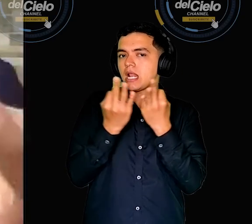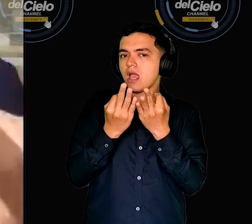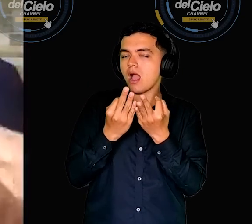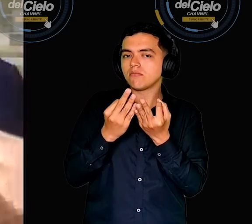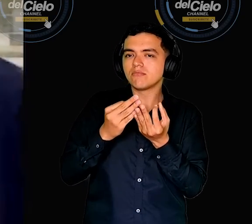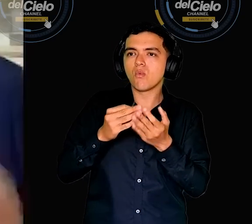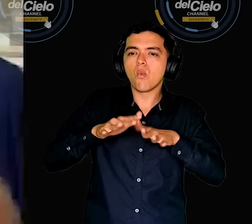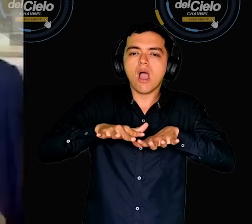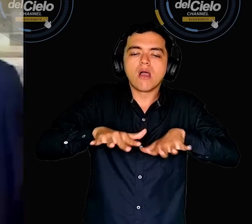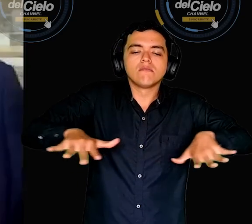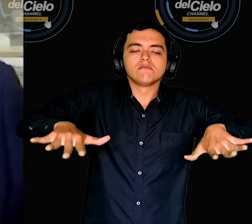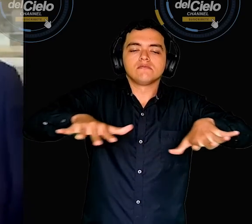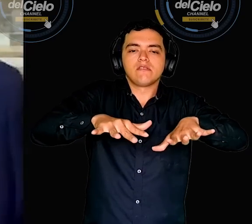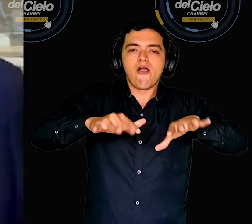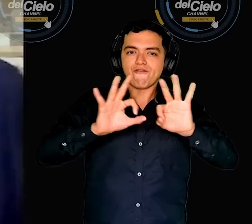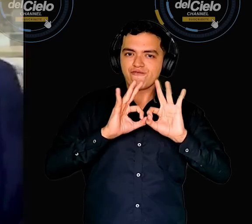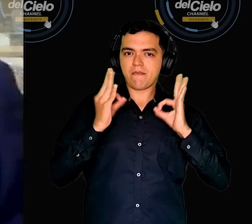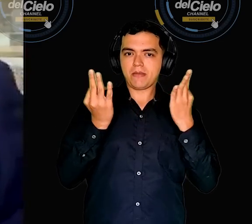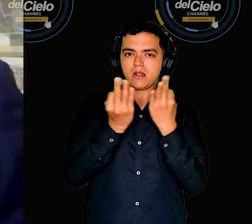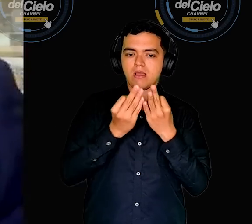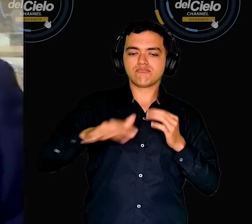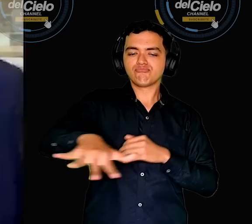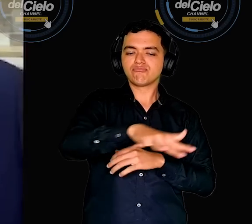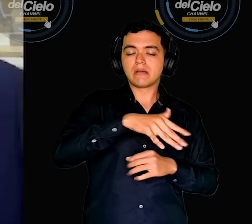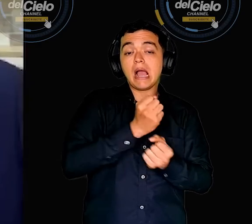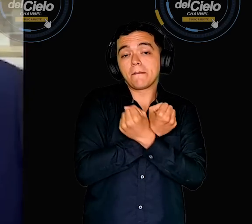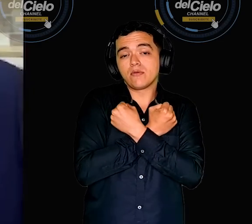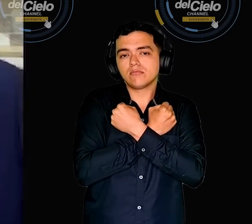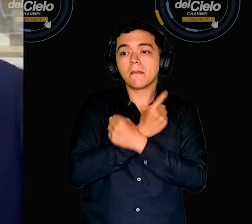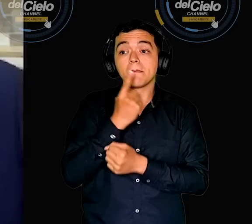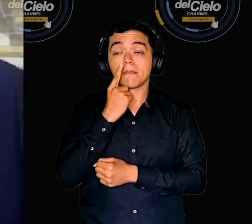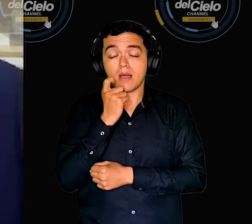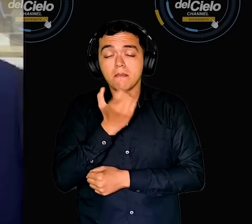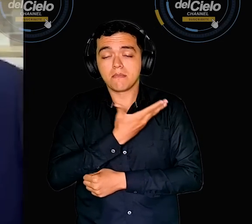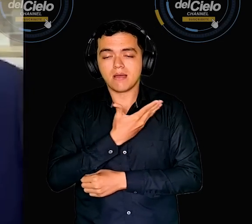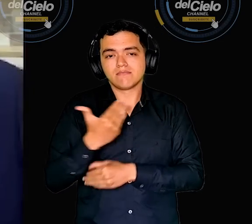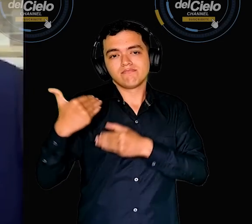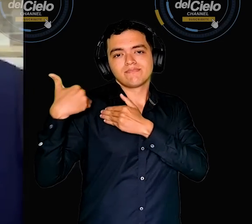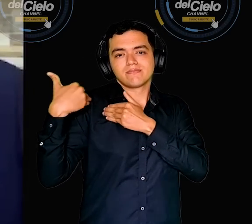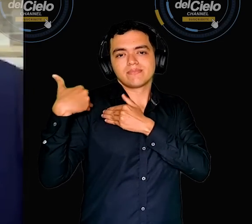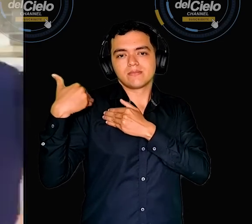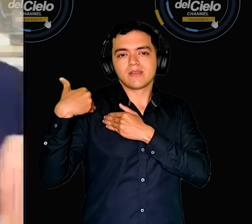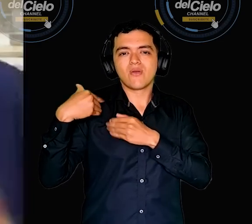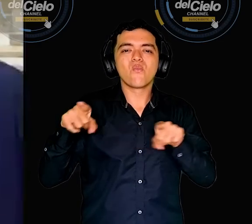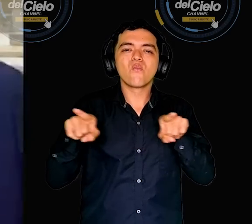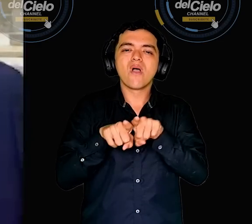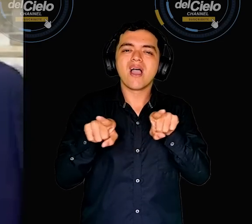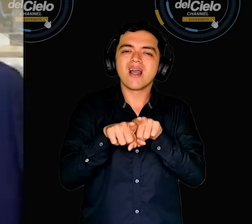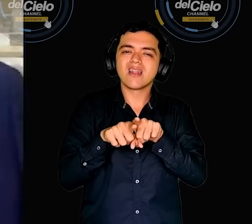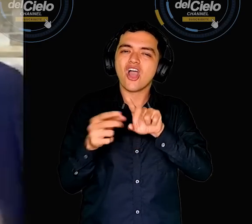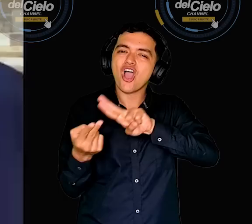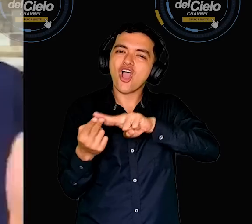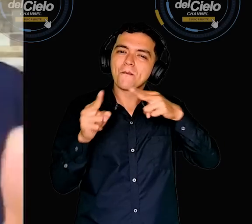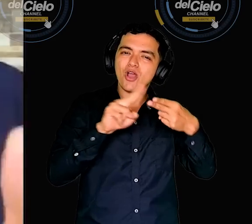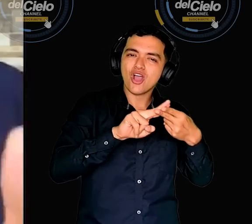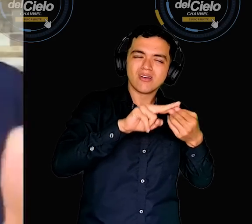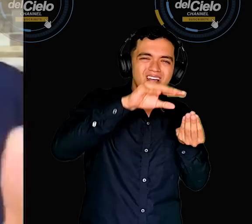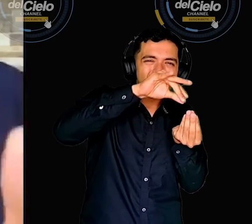casados, pues sabemos que, en el caso mío, yo digo con verdad, nunca he peleado con mi